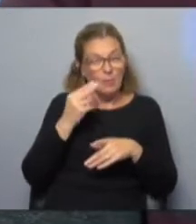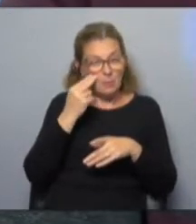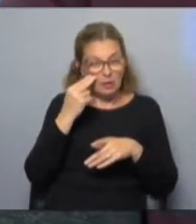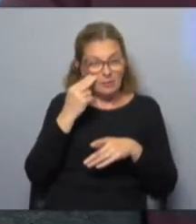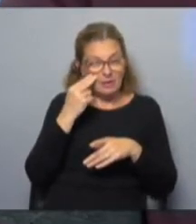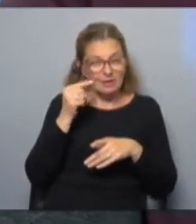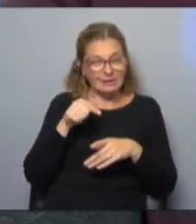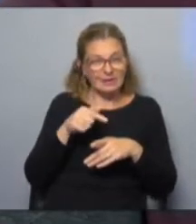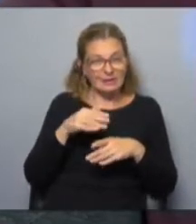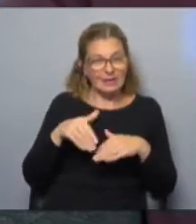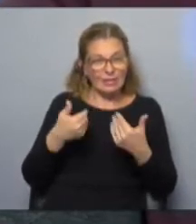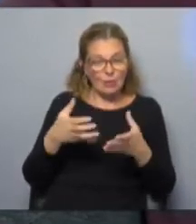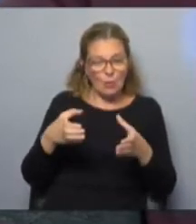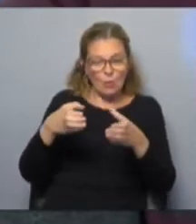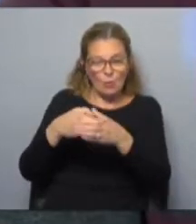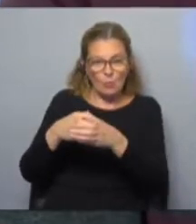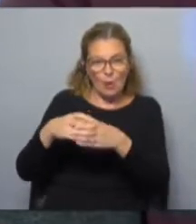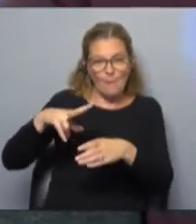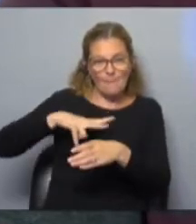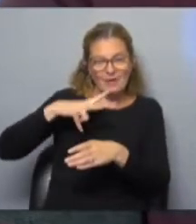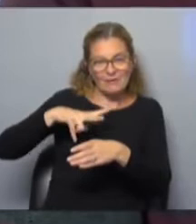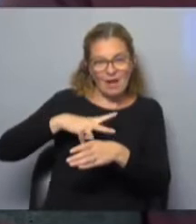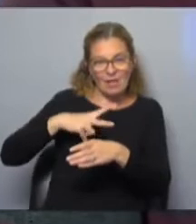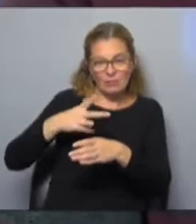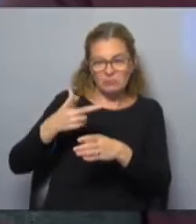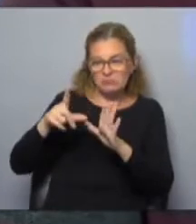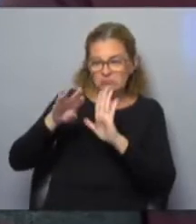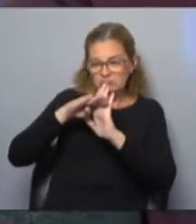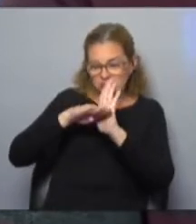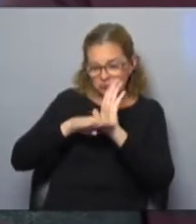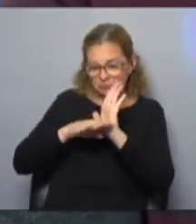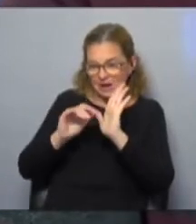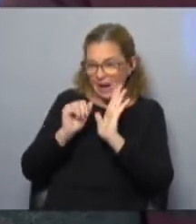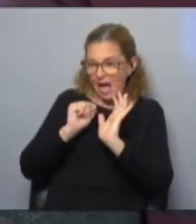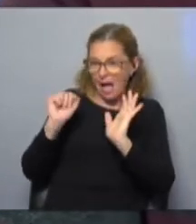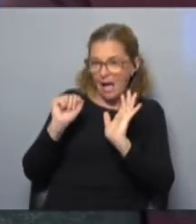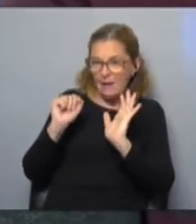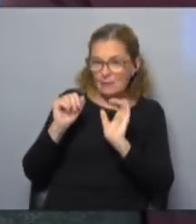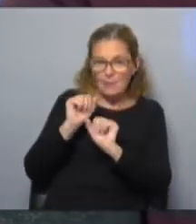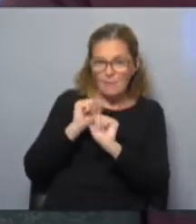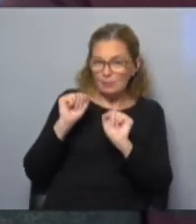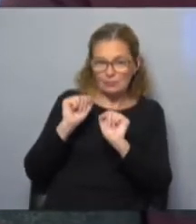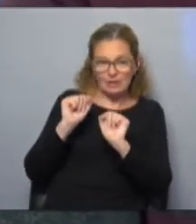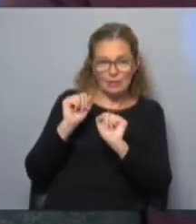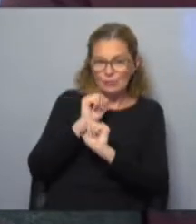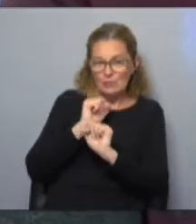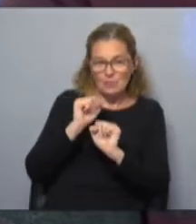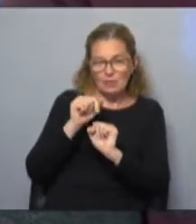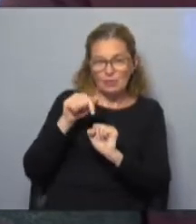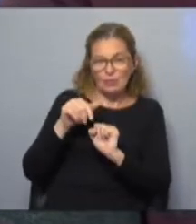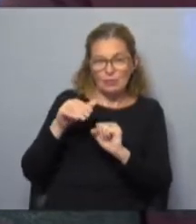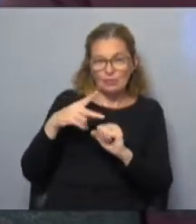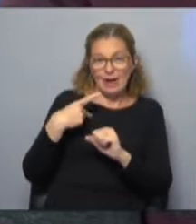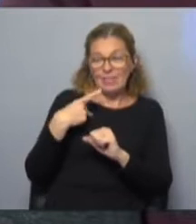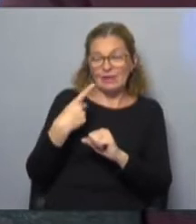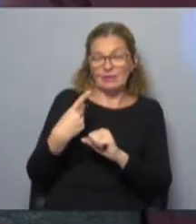es decir acá se le otorgó un monopolio privado desregulado es decir no hay posibilidades de regular y lo que hizo hoy nuestra